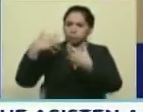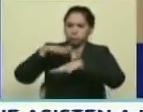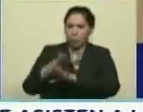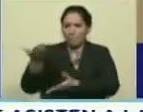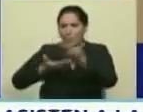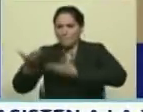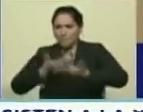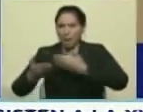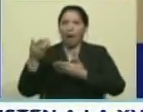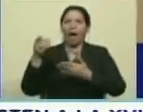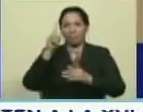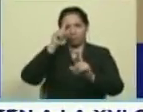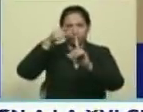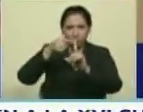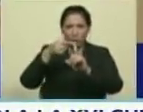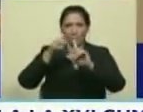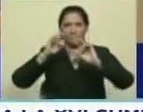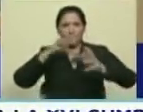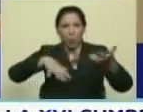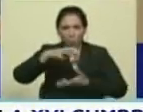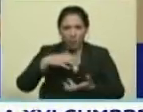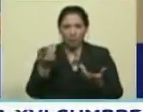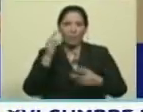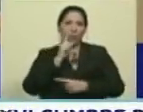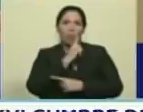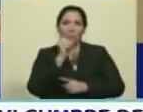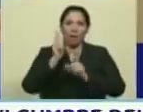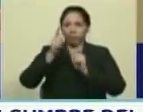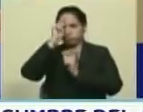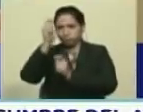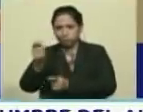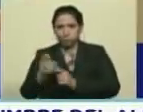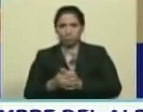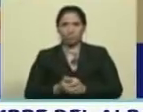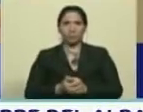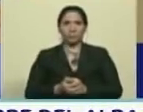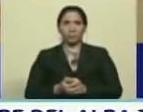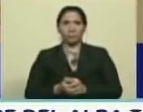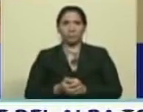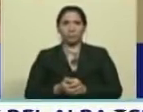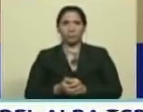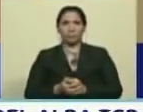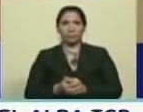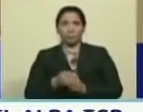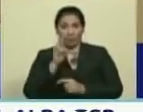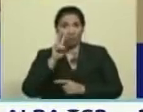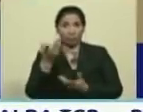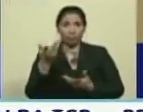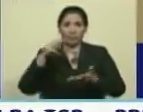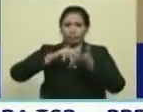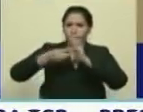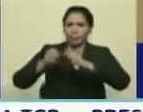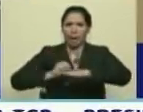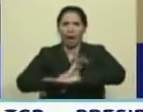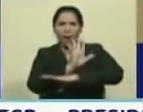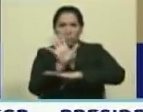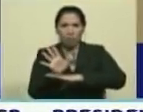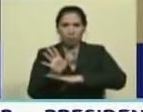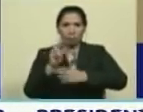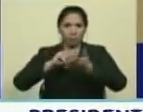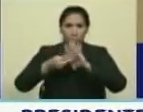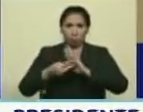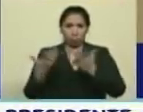esos problemas a nombre de los que nos habían designado y electo. De eso trata el ALBA.